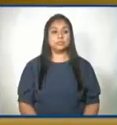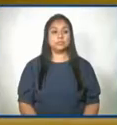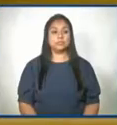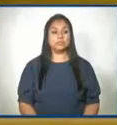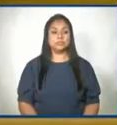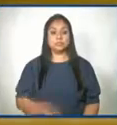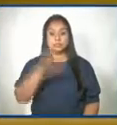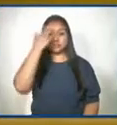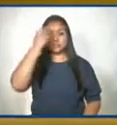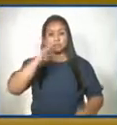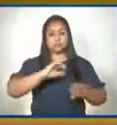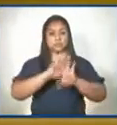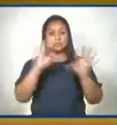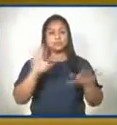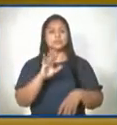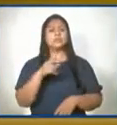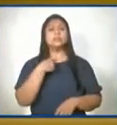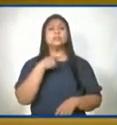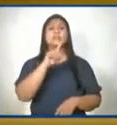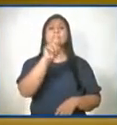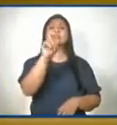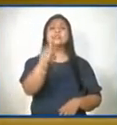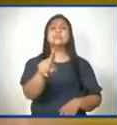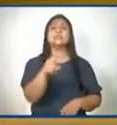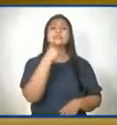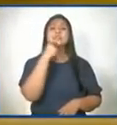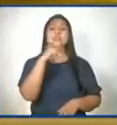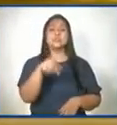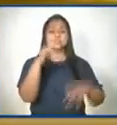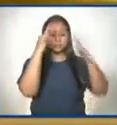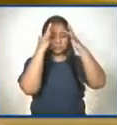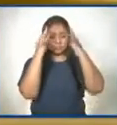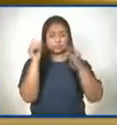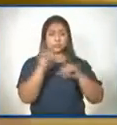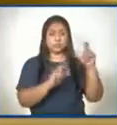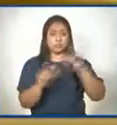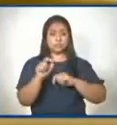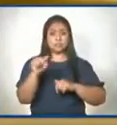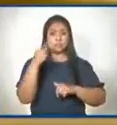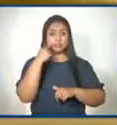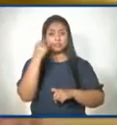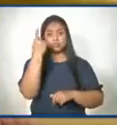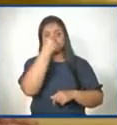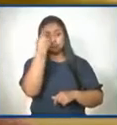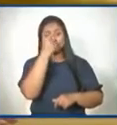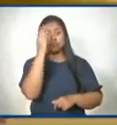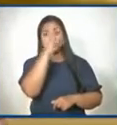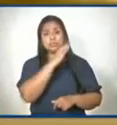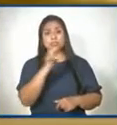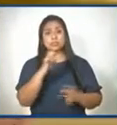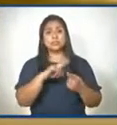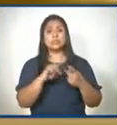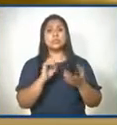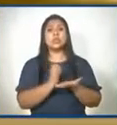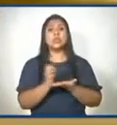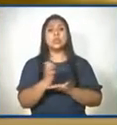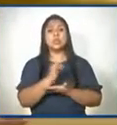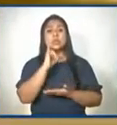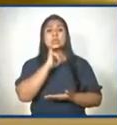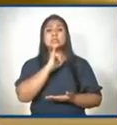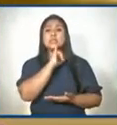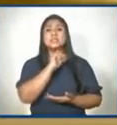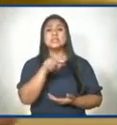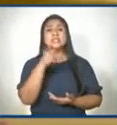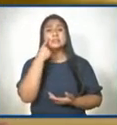Buenos días, señora viceministra. Mi consulta es acerca de estos acuerdos comerciales que se están trabajando con Belice, Ecuador e Israel, para